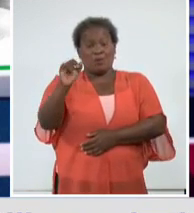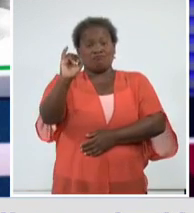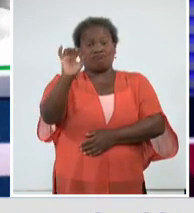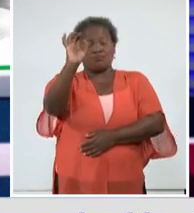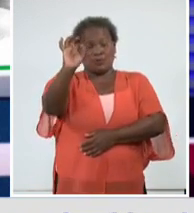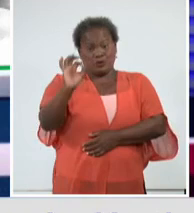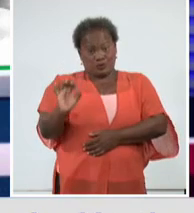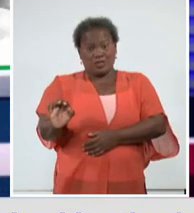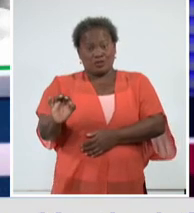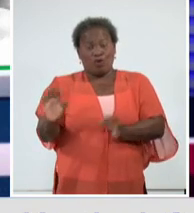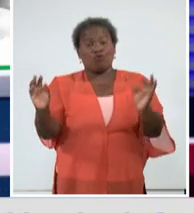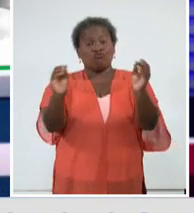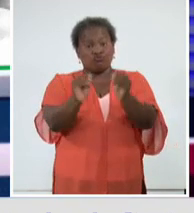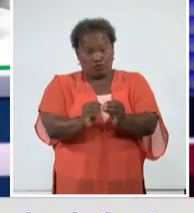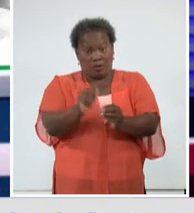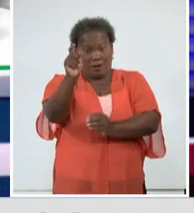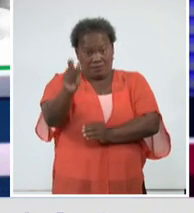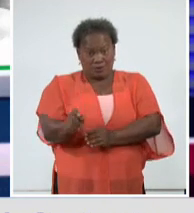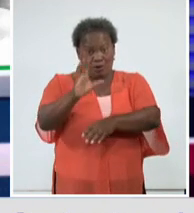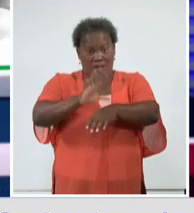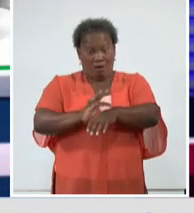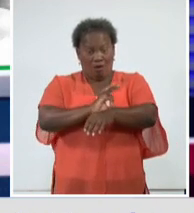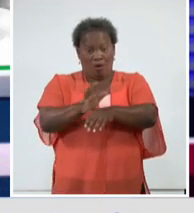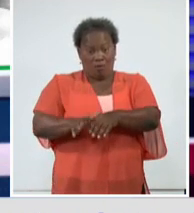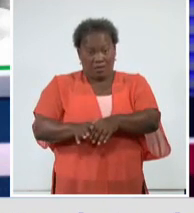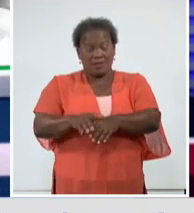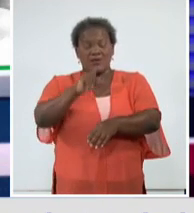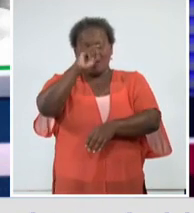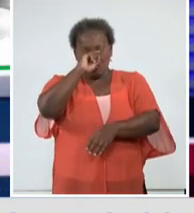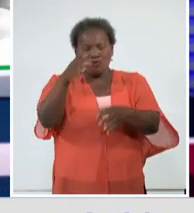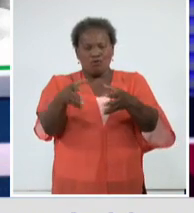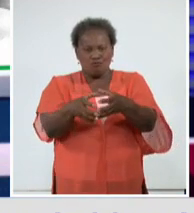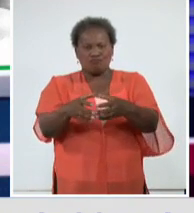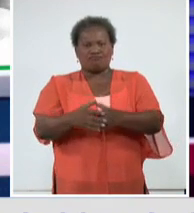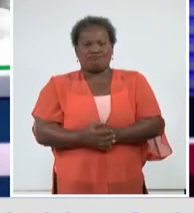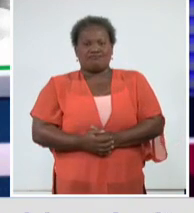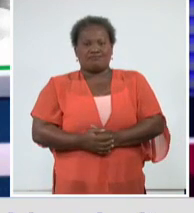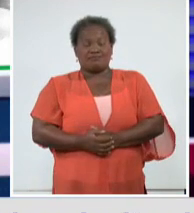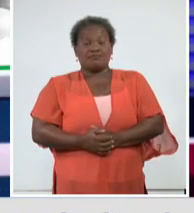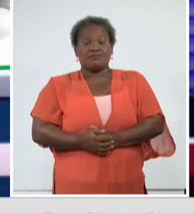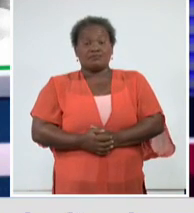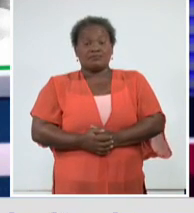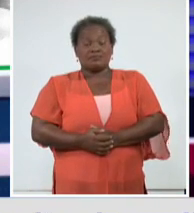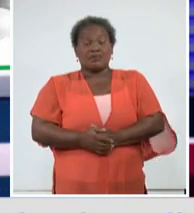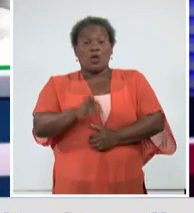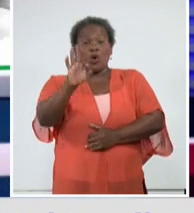17,6% del total de los casos que dábamos a conocer hace algunos minutos que se reportan en Cuba,